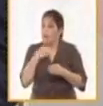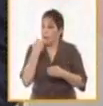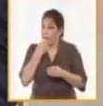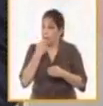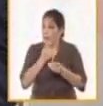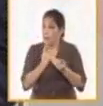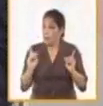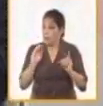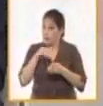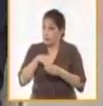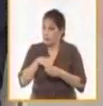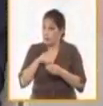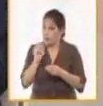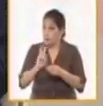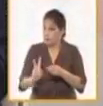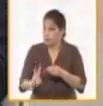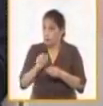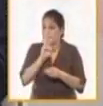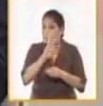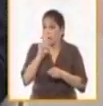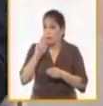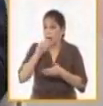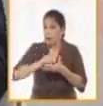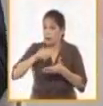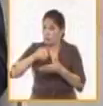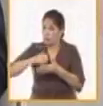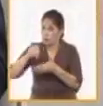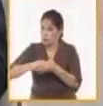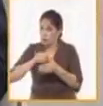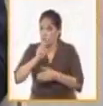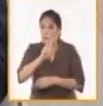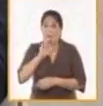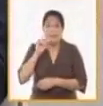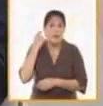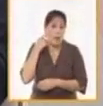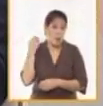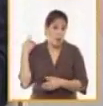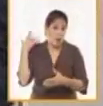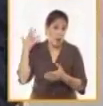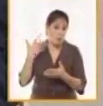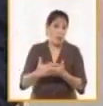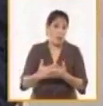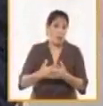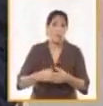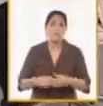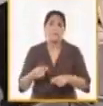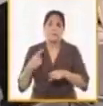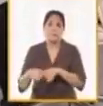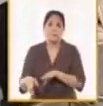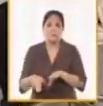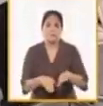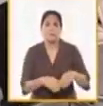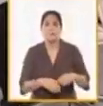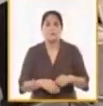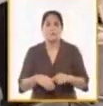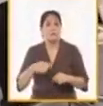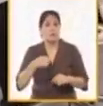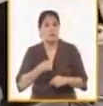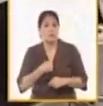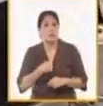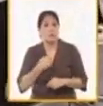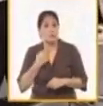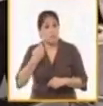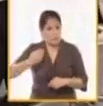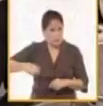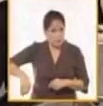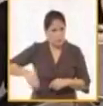Bolivariana, porque son 32 elecciones en 26 años. Permiso, sí. Precisamente yo quería aprovechar